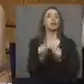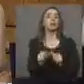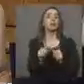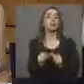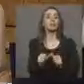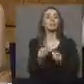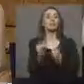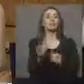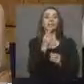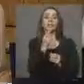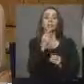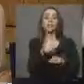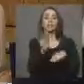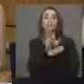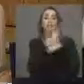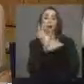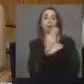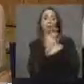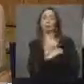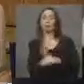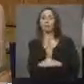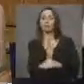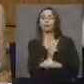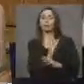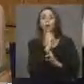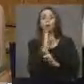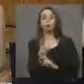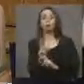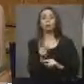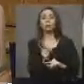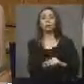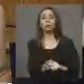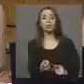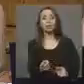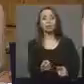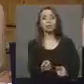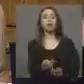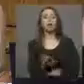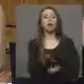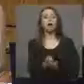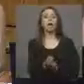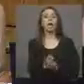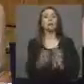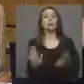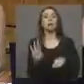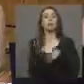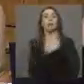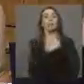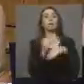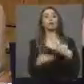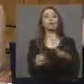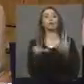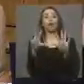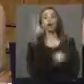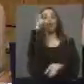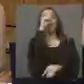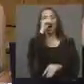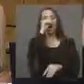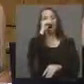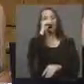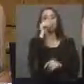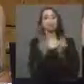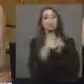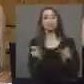merecen este equipo básico. Y la respuesta llegó a medias, solo hasta las 8 de la noche. O sea, la